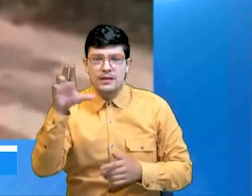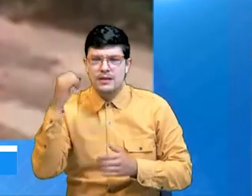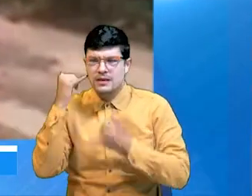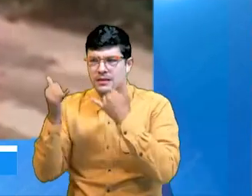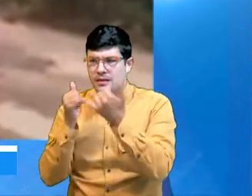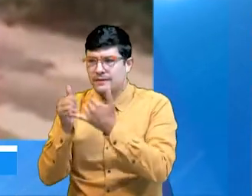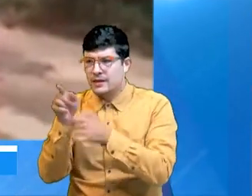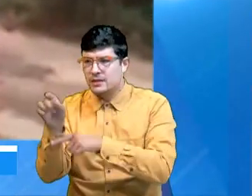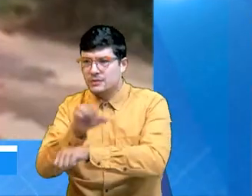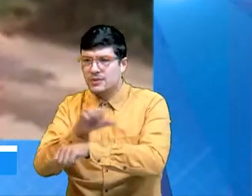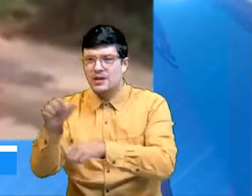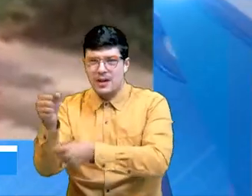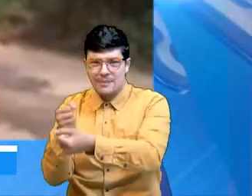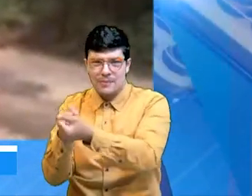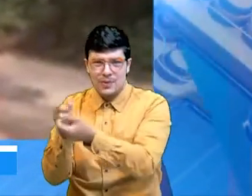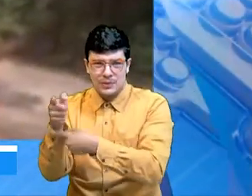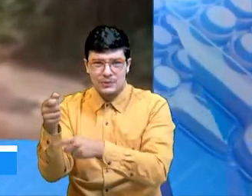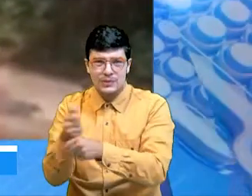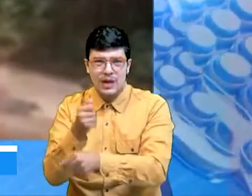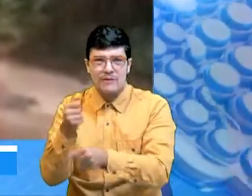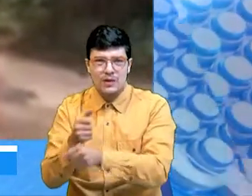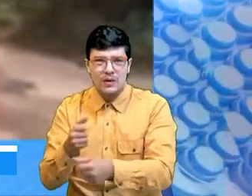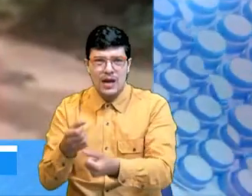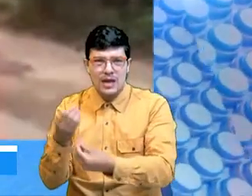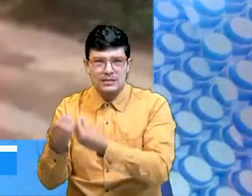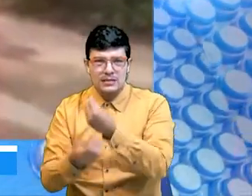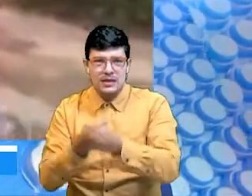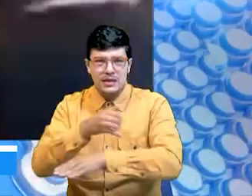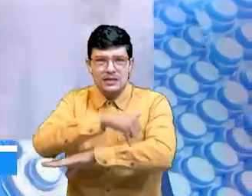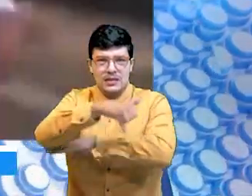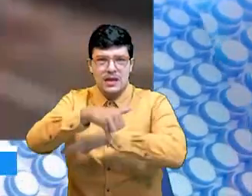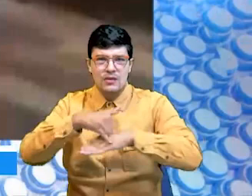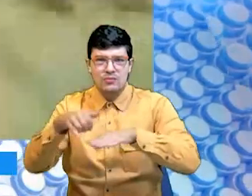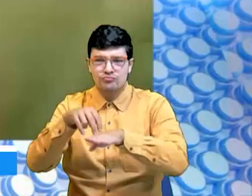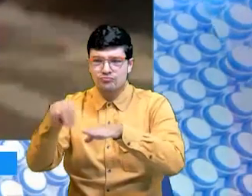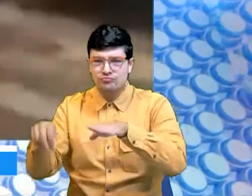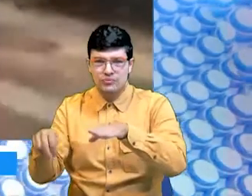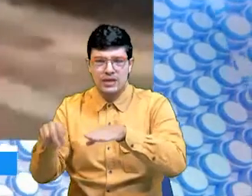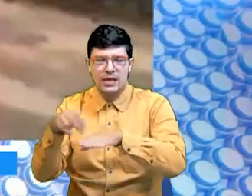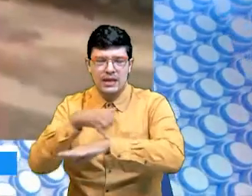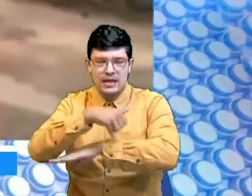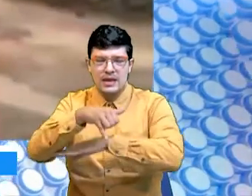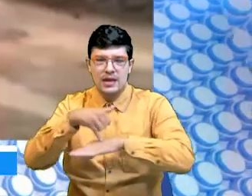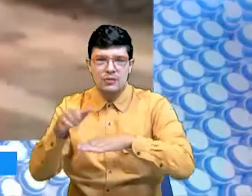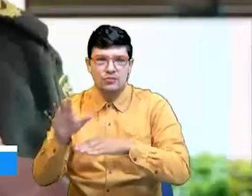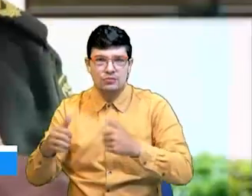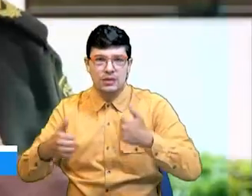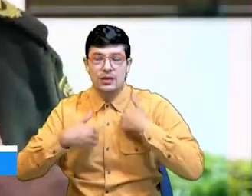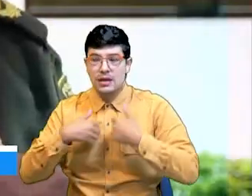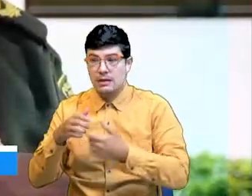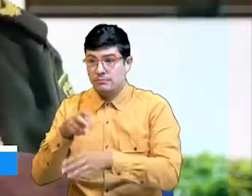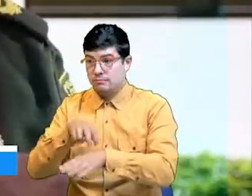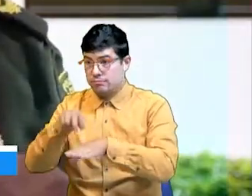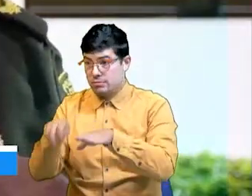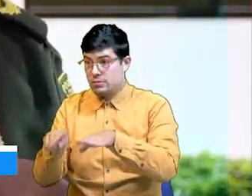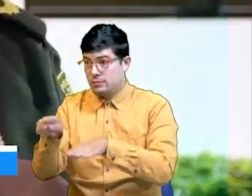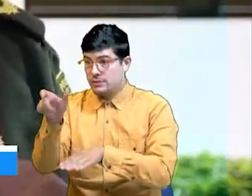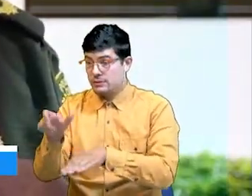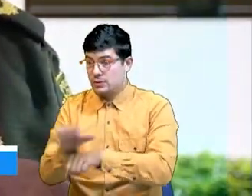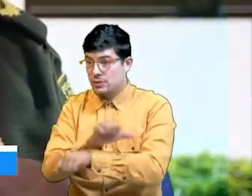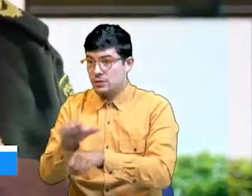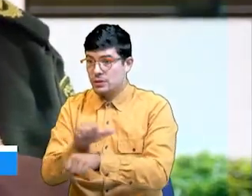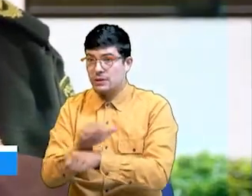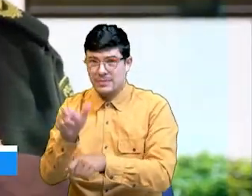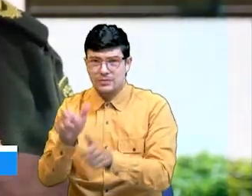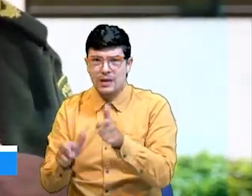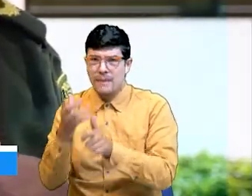los trabajos que realiza el batallón de ingenieros del ejército, bajando al conductor y procedieron a quemarlo. Los individuos interceptaron